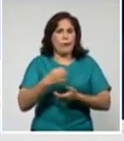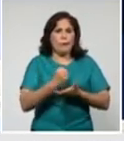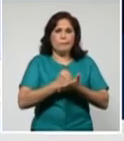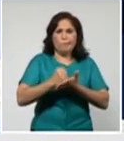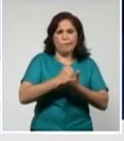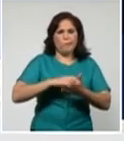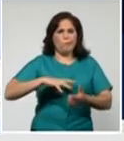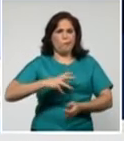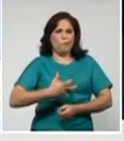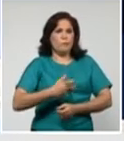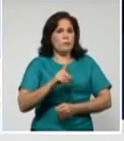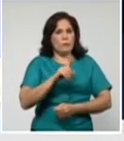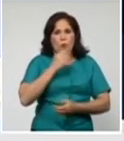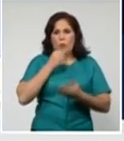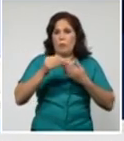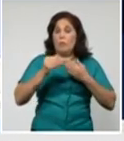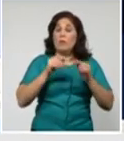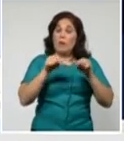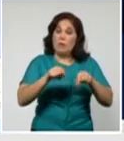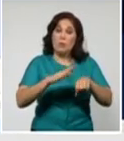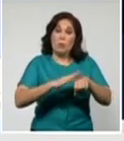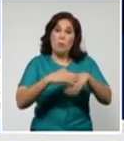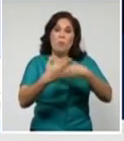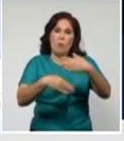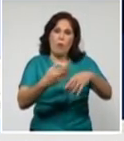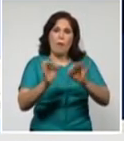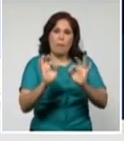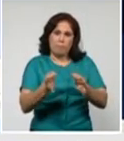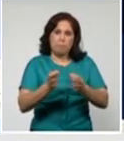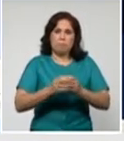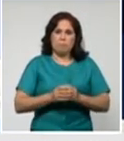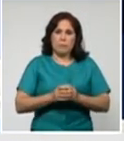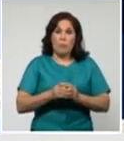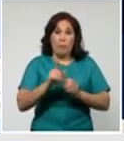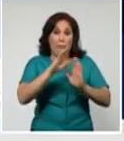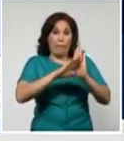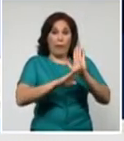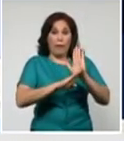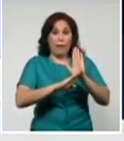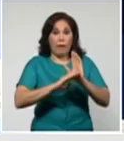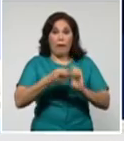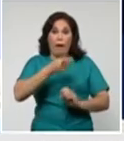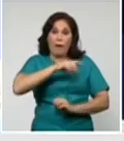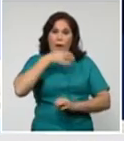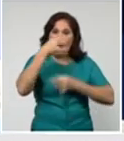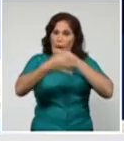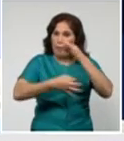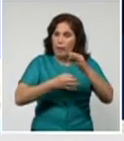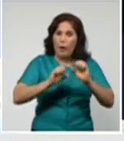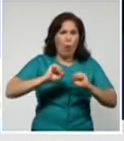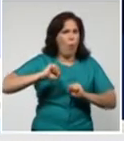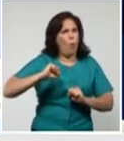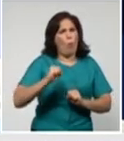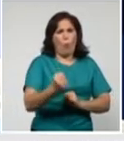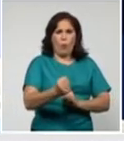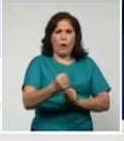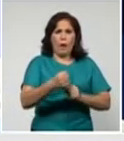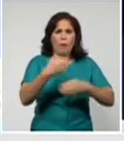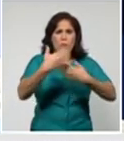Y eso es lo que conlleva. Entonces, estas medidas ayer se explicaron, son medidas de restricción de